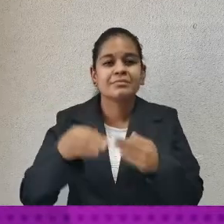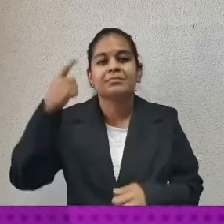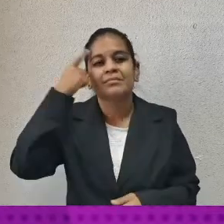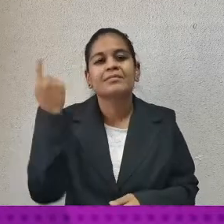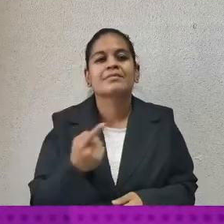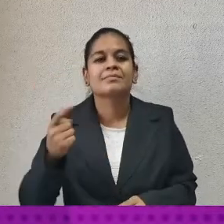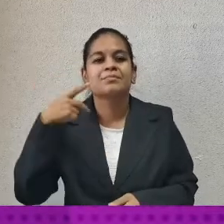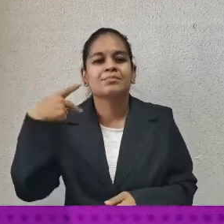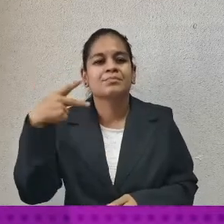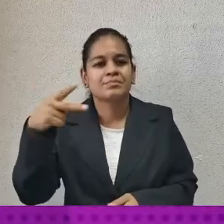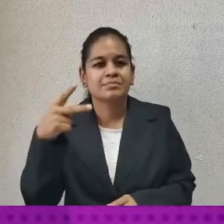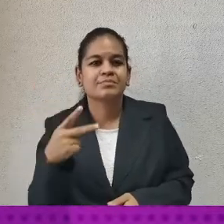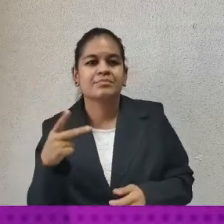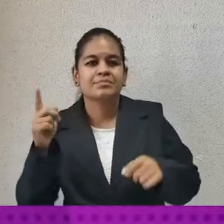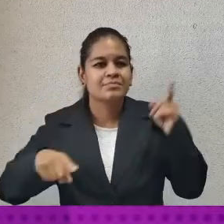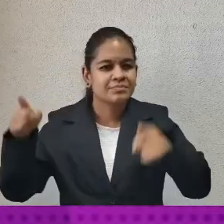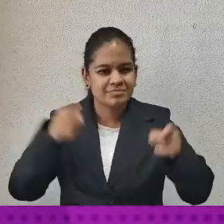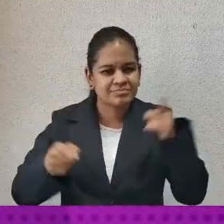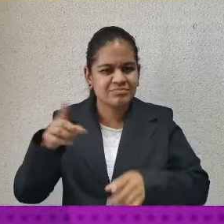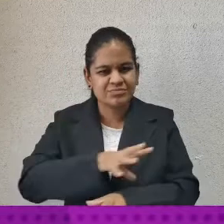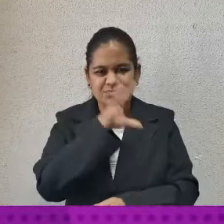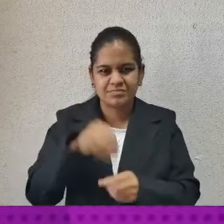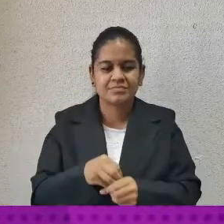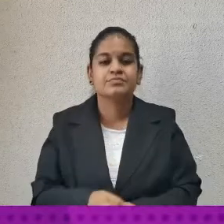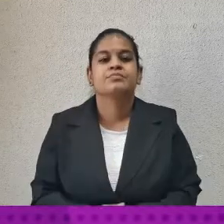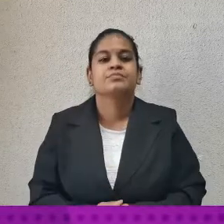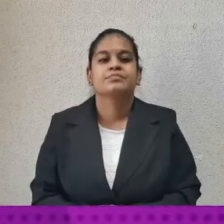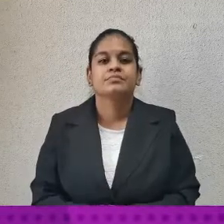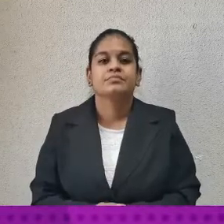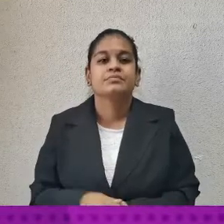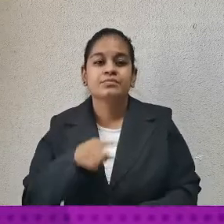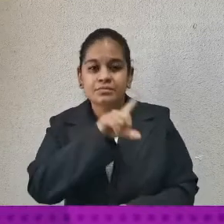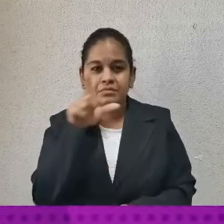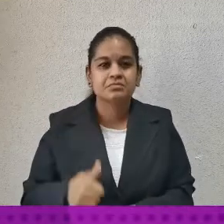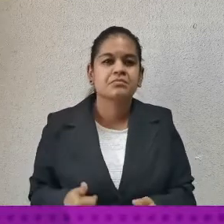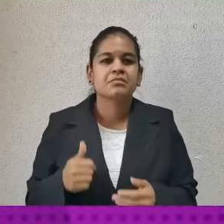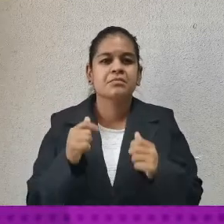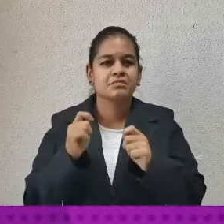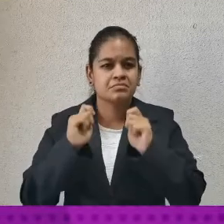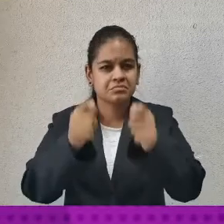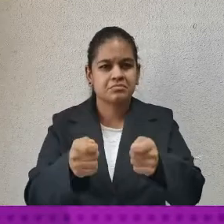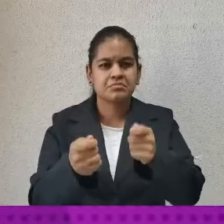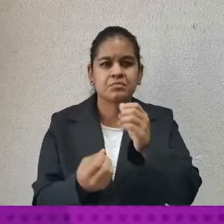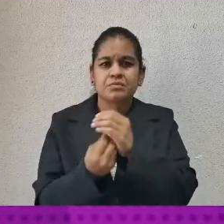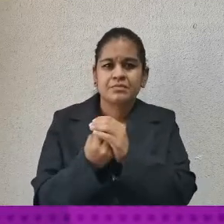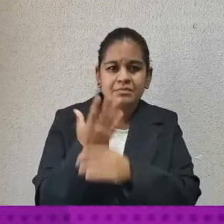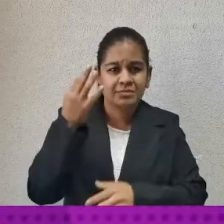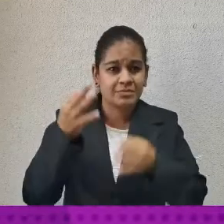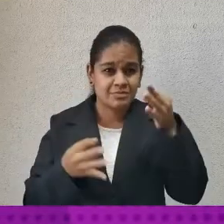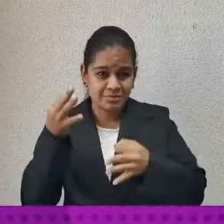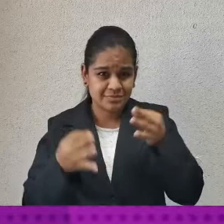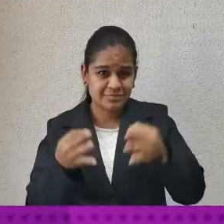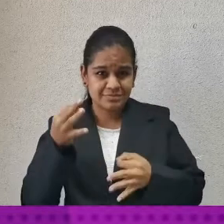necesarias para poder operar con una jurisdicción plena. No es sino hasta que se crea el Tribunal Electoral, que